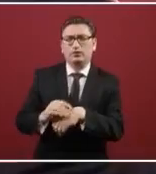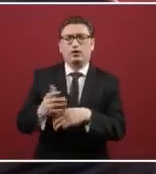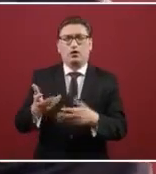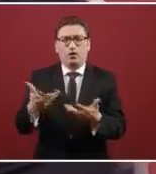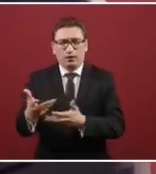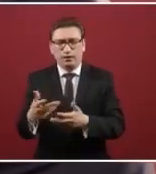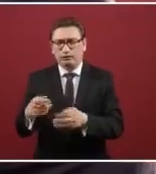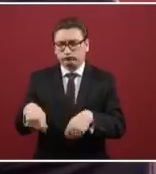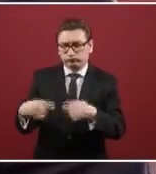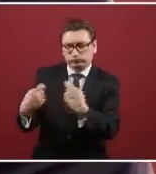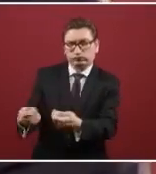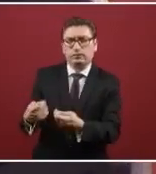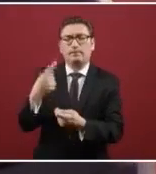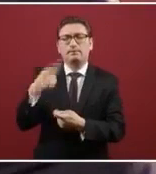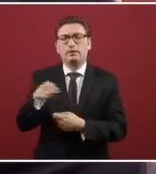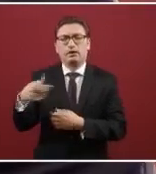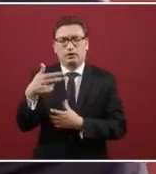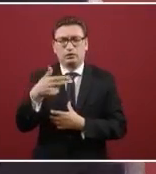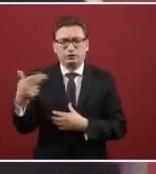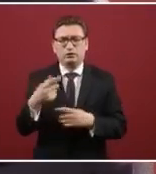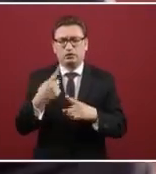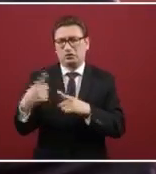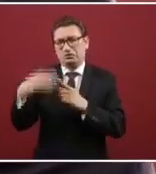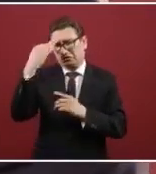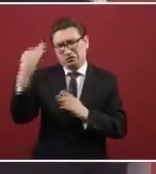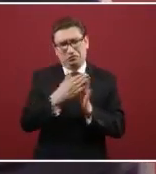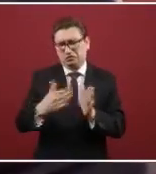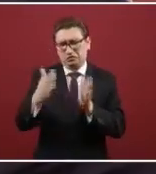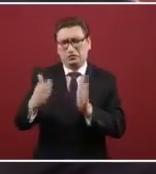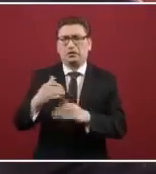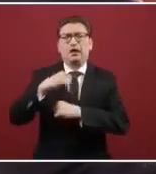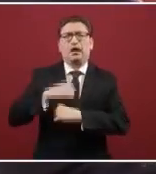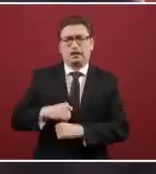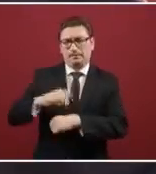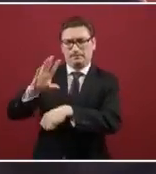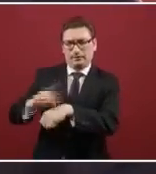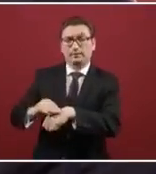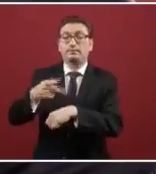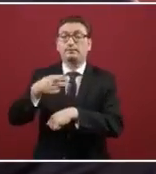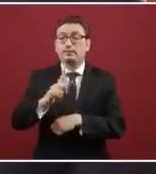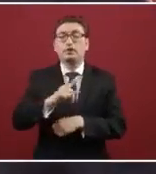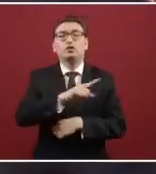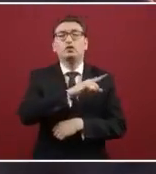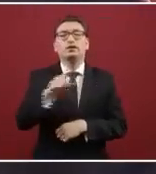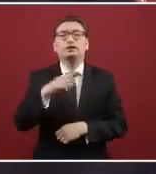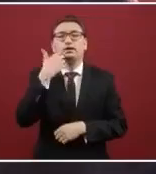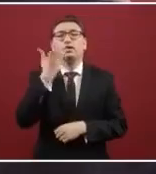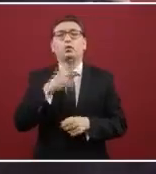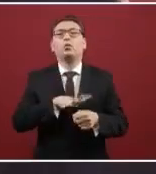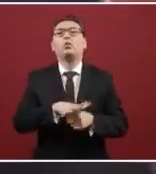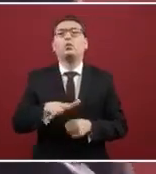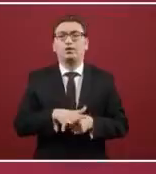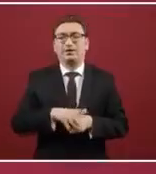que se otorgan, ¿sí?, por determinado tiempo por las autoridades, pero lo que querían